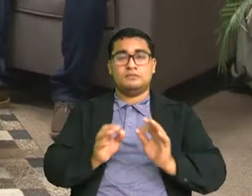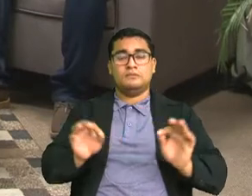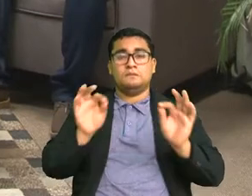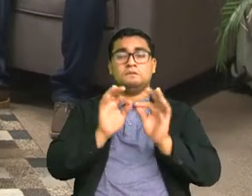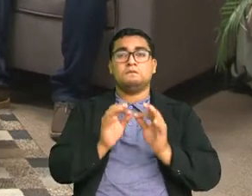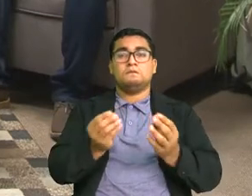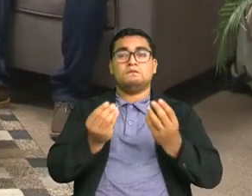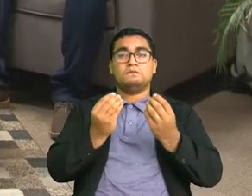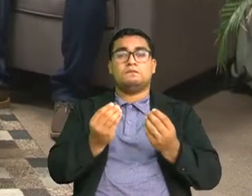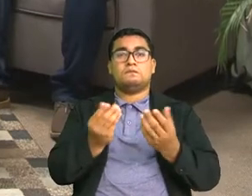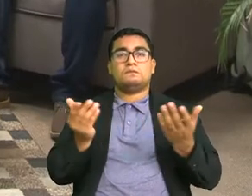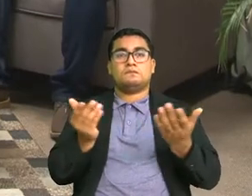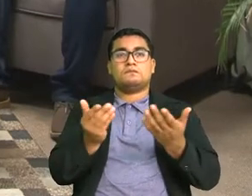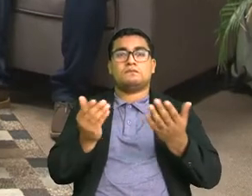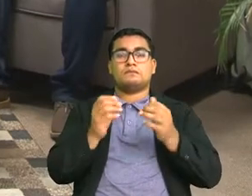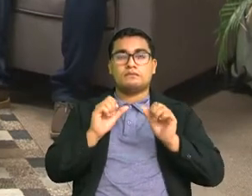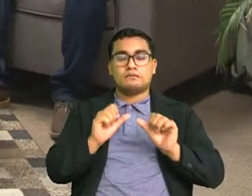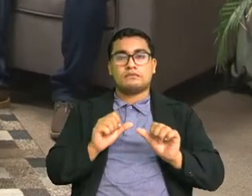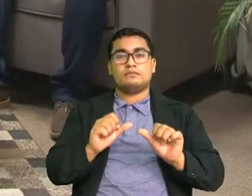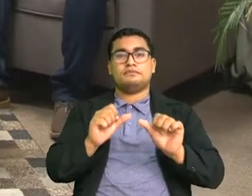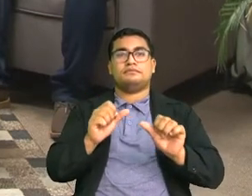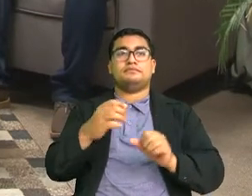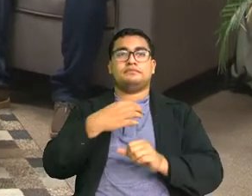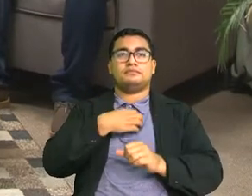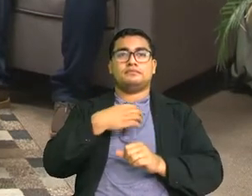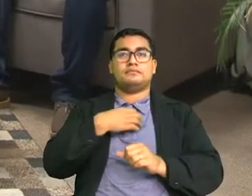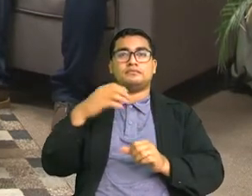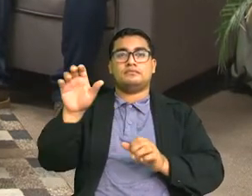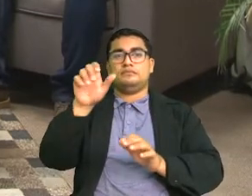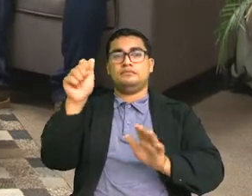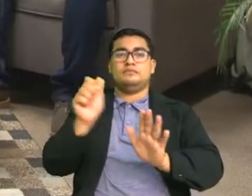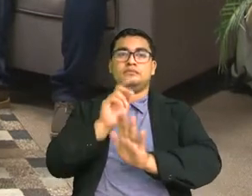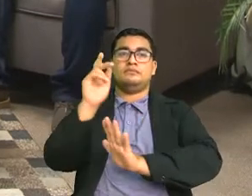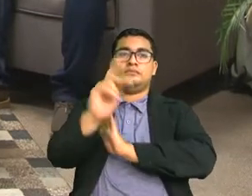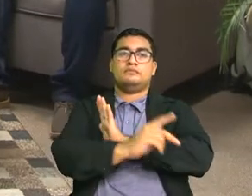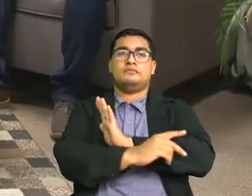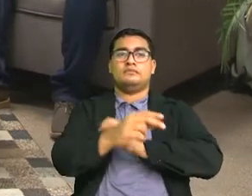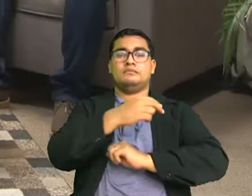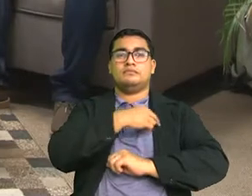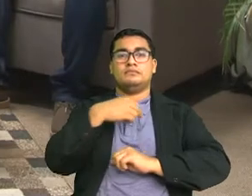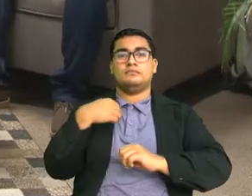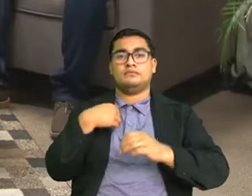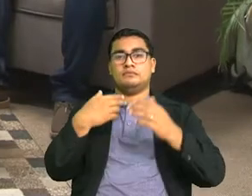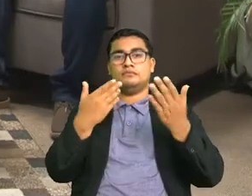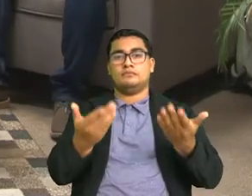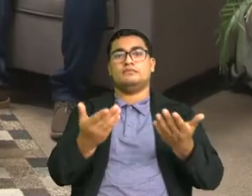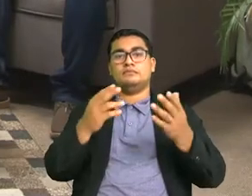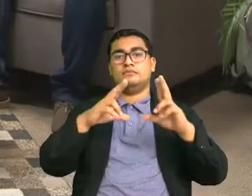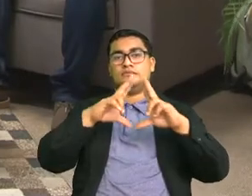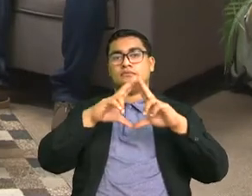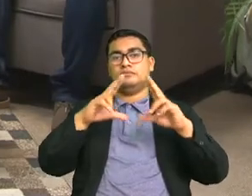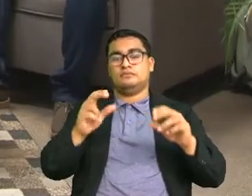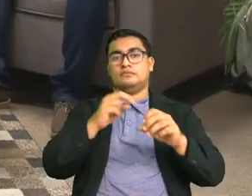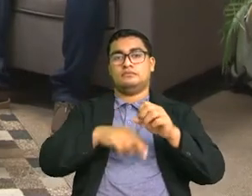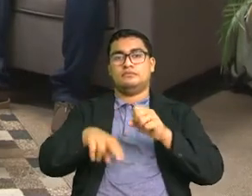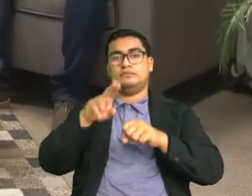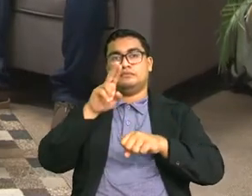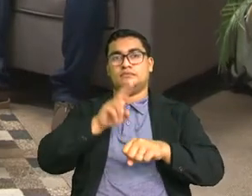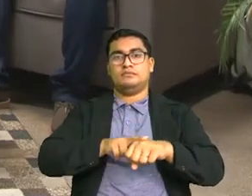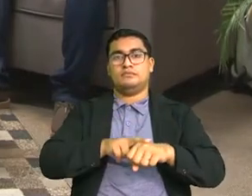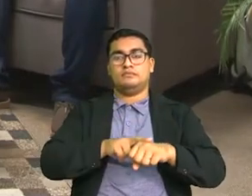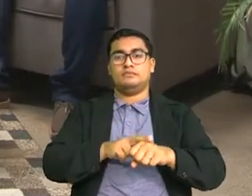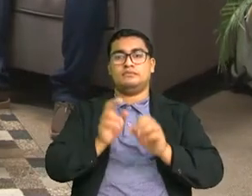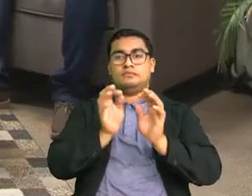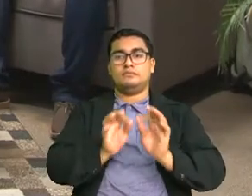frente a comprar insumos desde el extranjero a ser desarrollado a nivel nacional este factor también cuán importante en